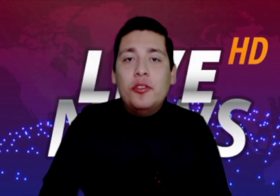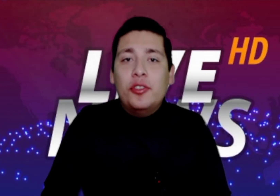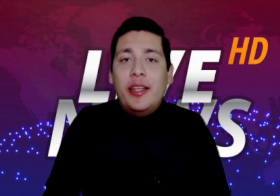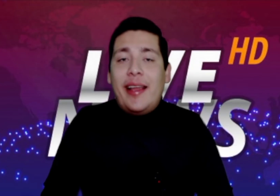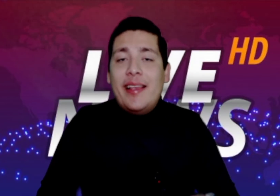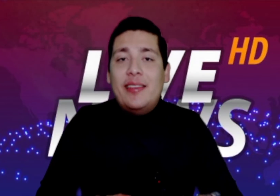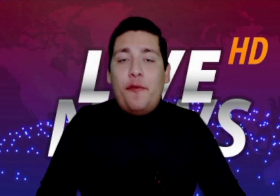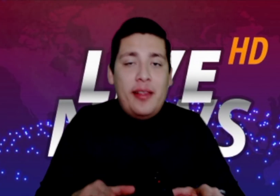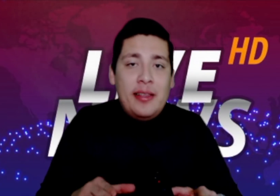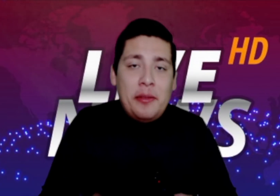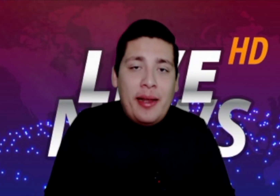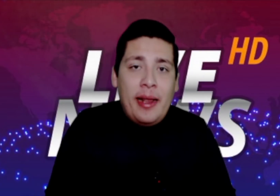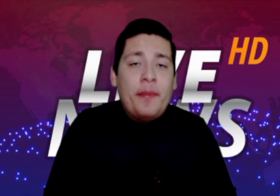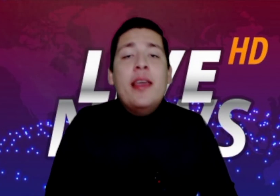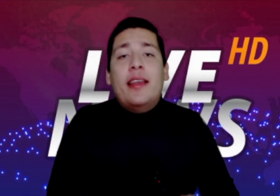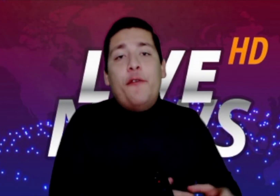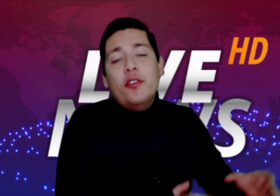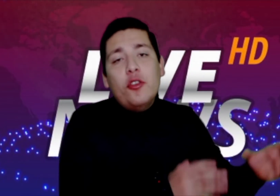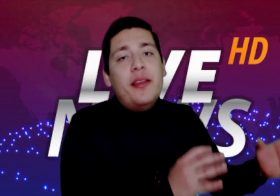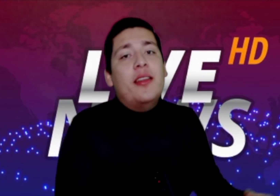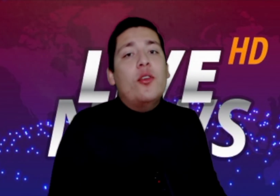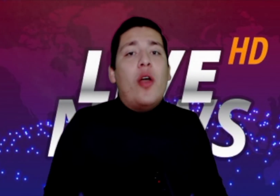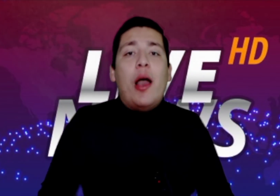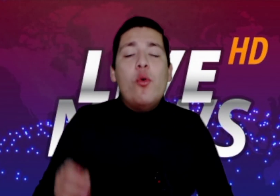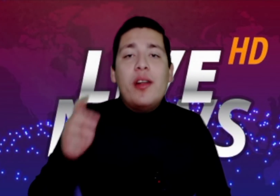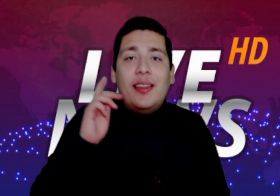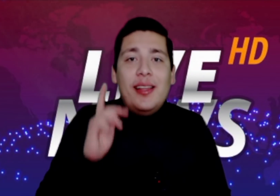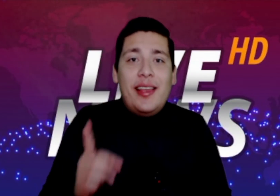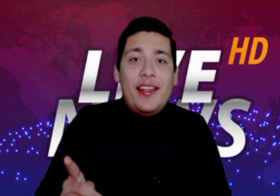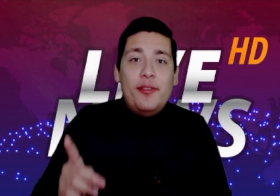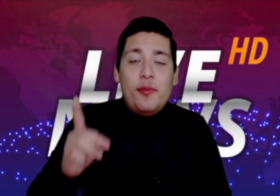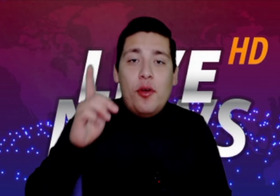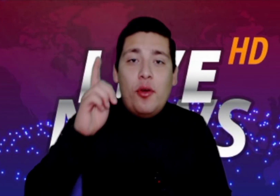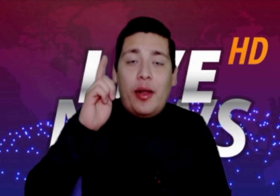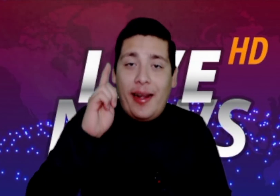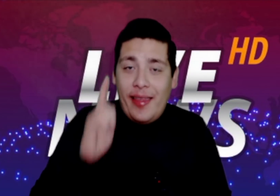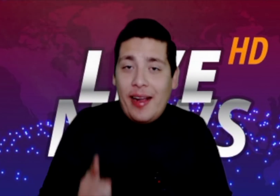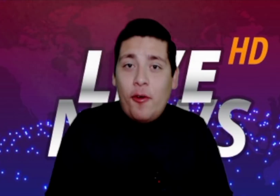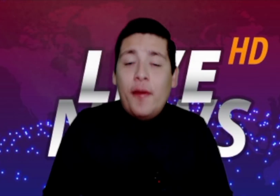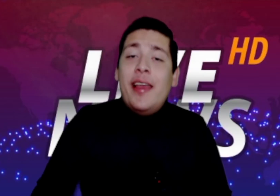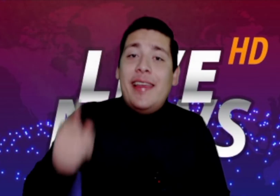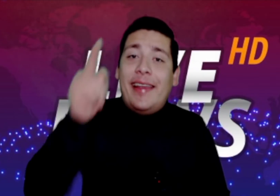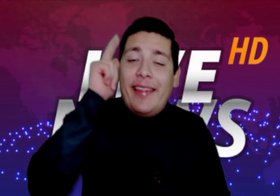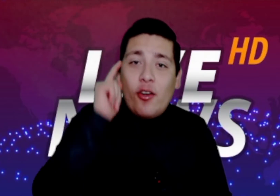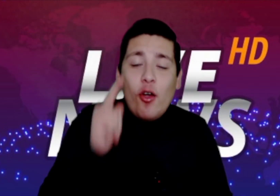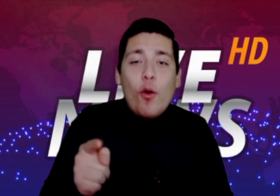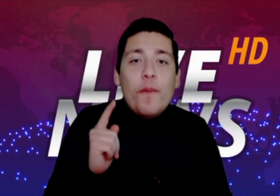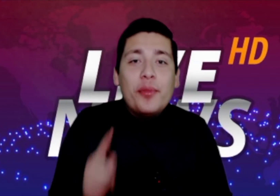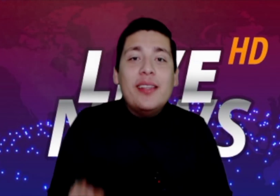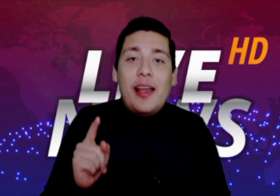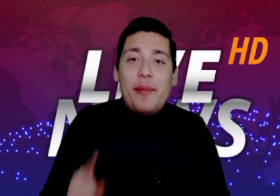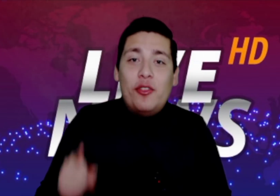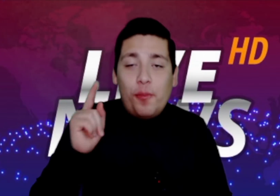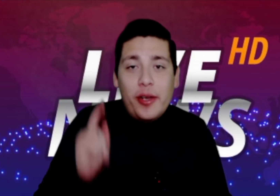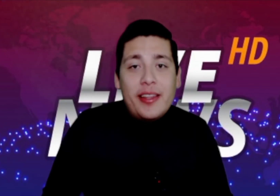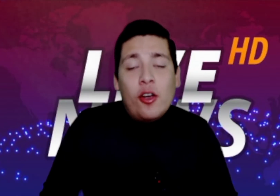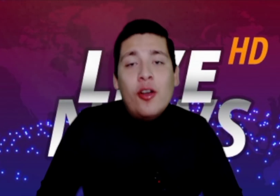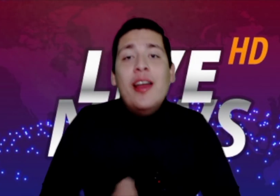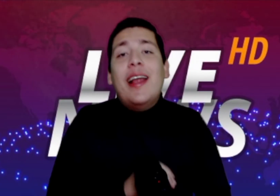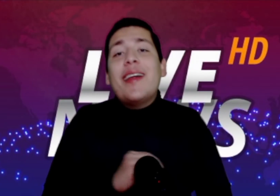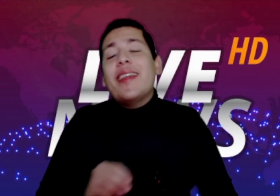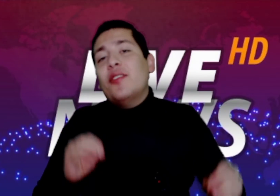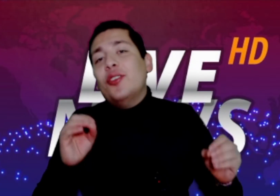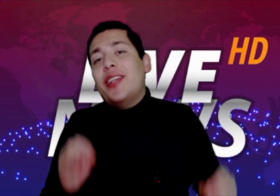diera a conocer este fin de semana que fue sometido a un cateterismo cardíaco y que dejó un testamento